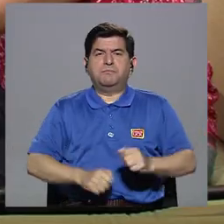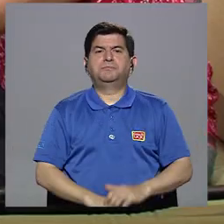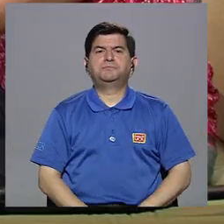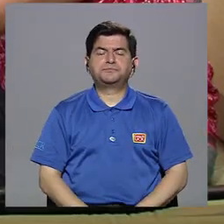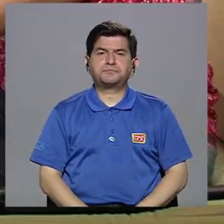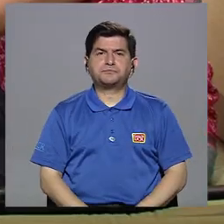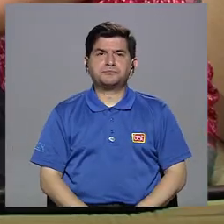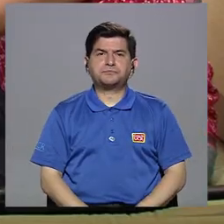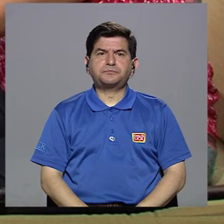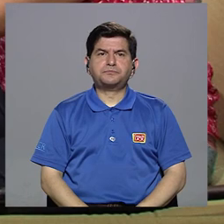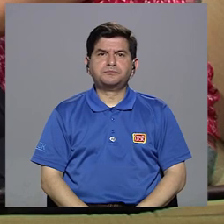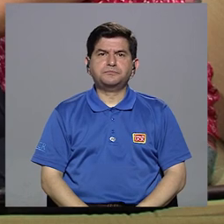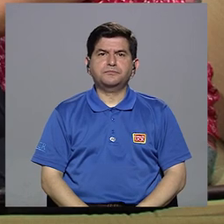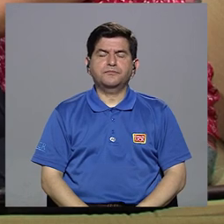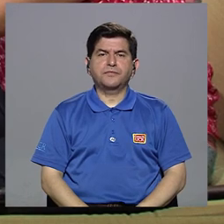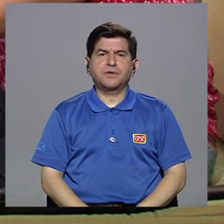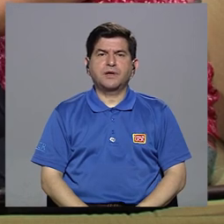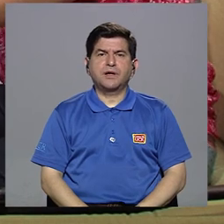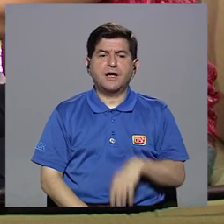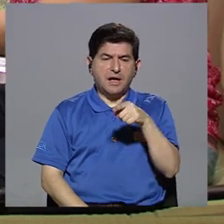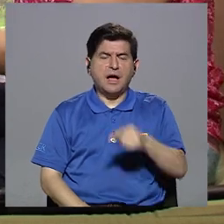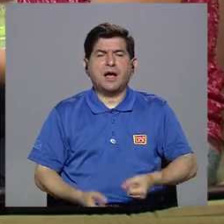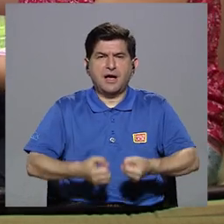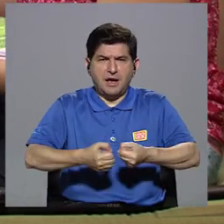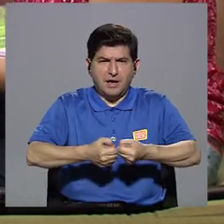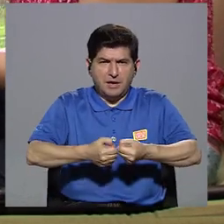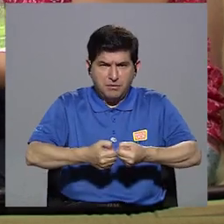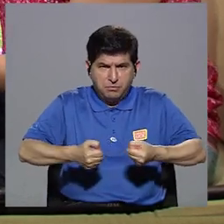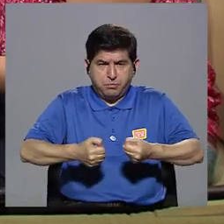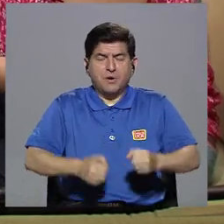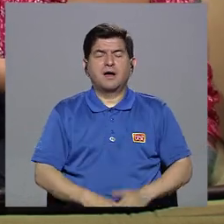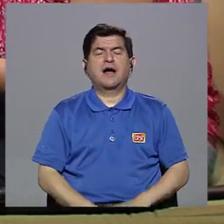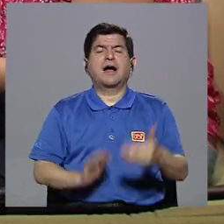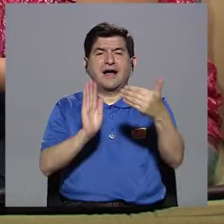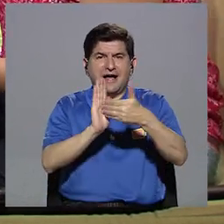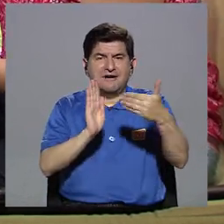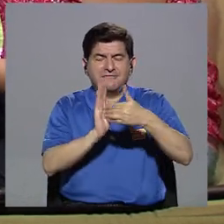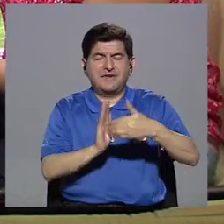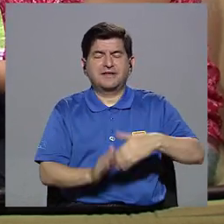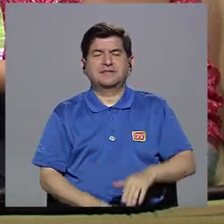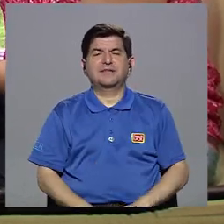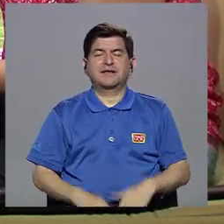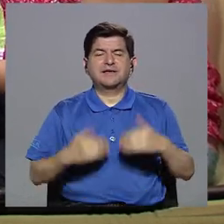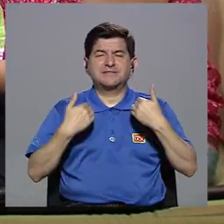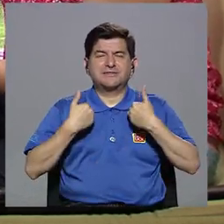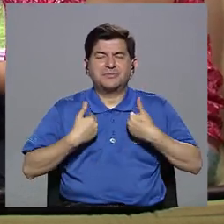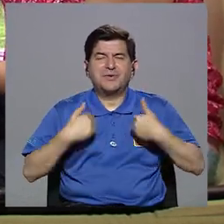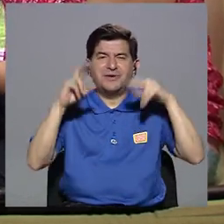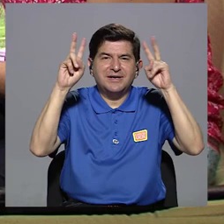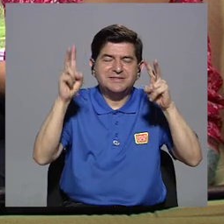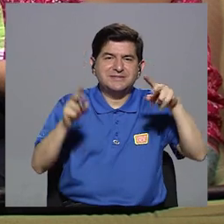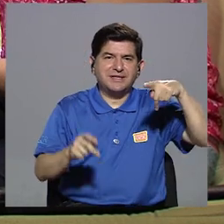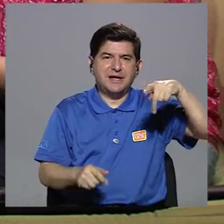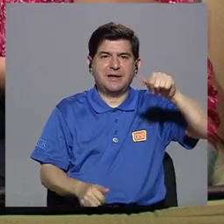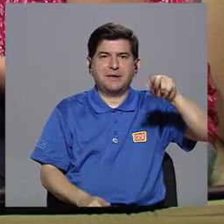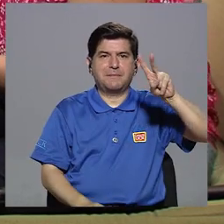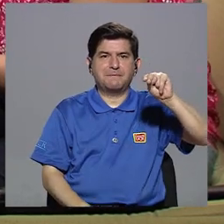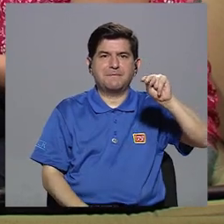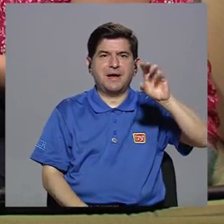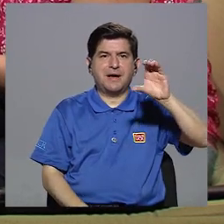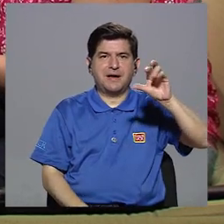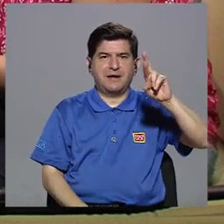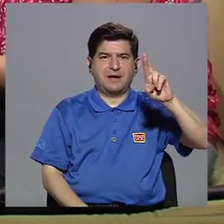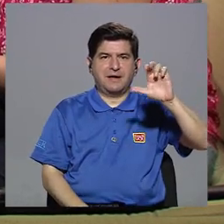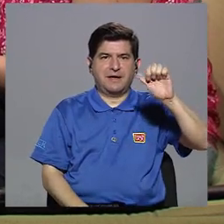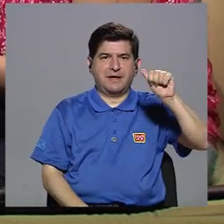verdad el peso cansa el páncreas el peso produce un cansancio en el páncreas y entonces ese